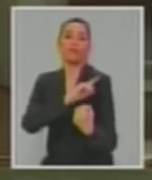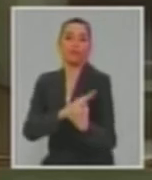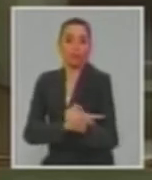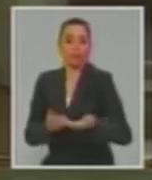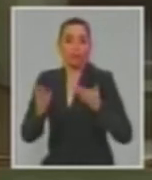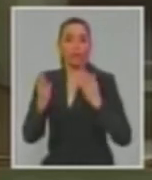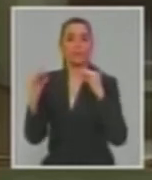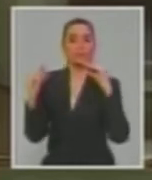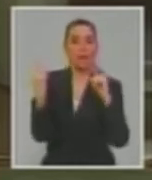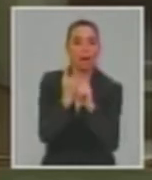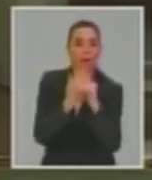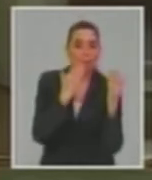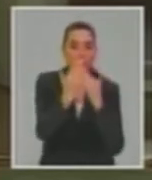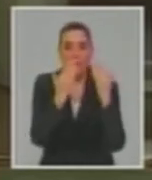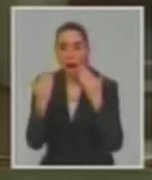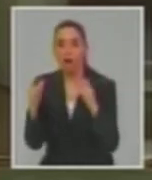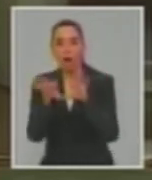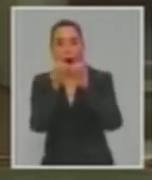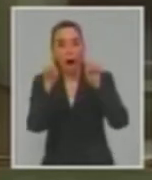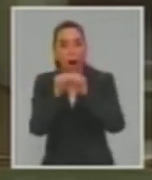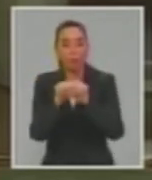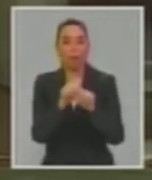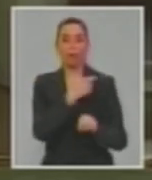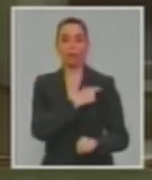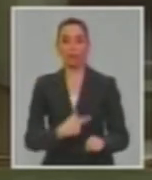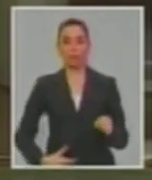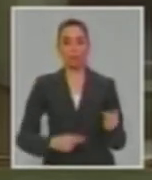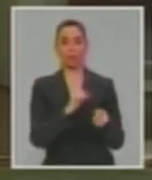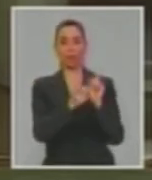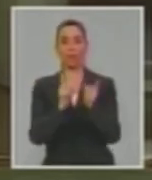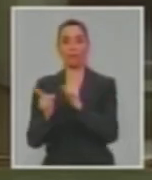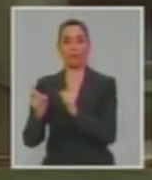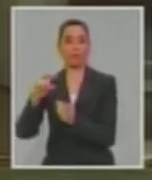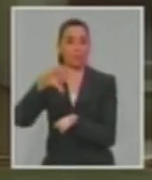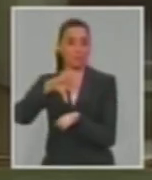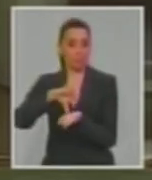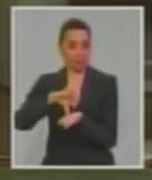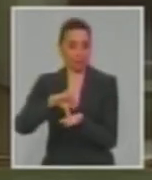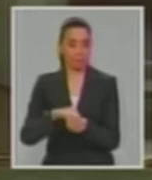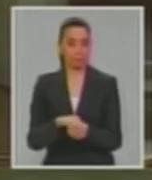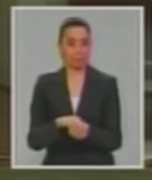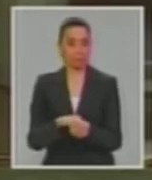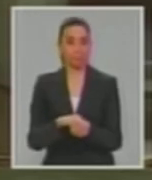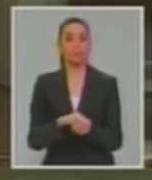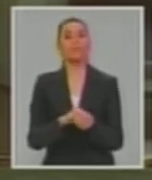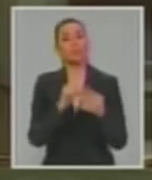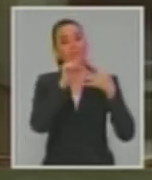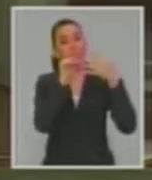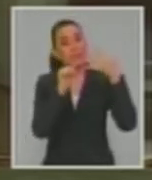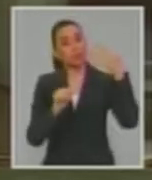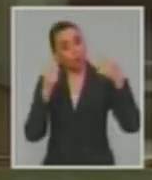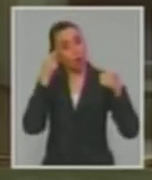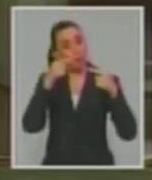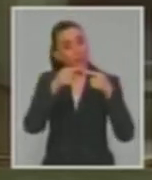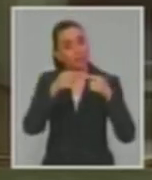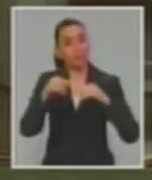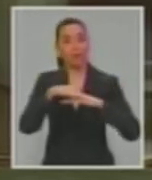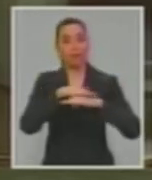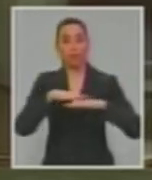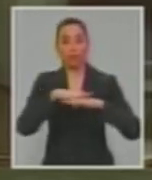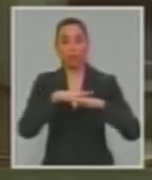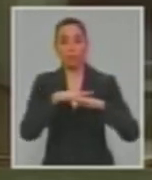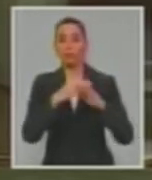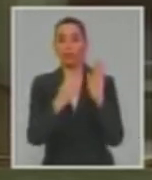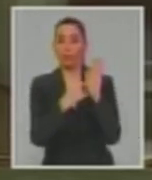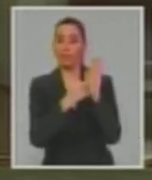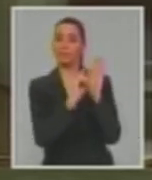diálogo, los acuerdos y la gobernabilidad de nuestro país. Estos son los objetivos y fundamentos de